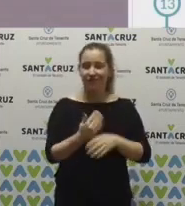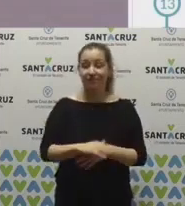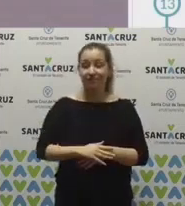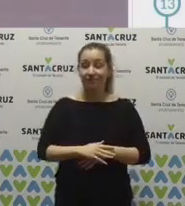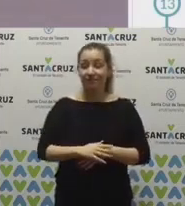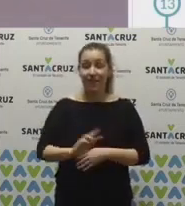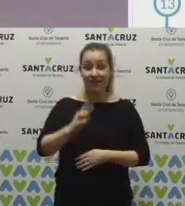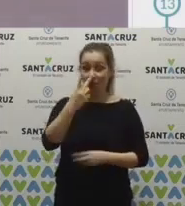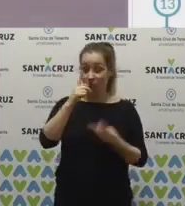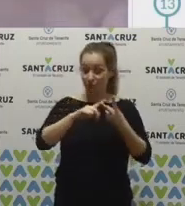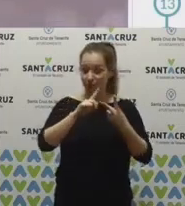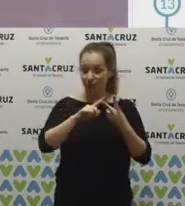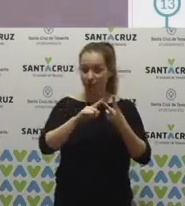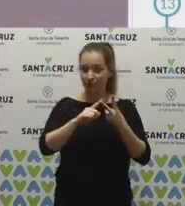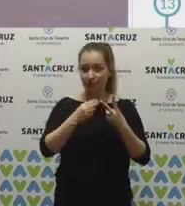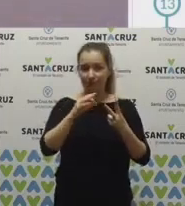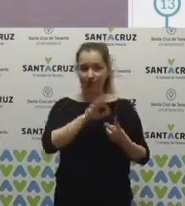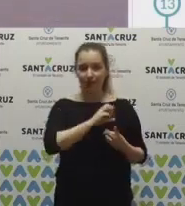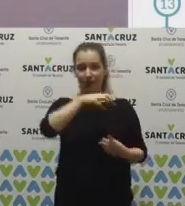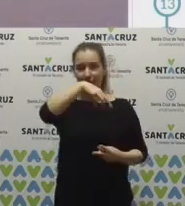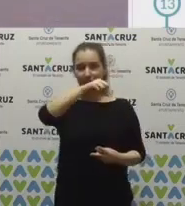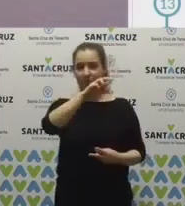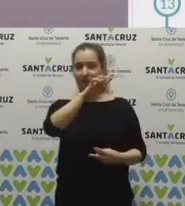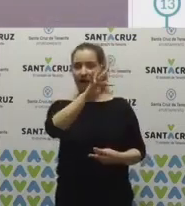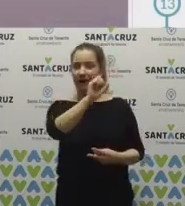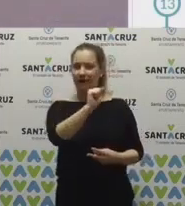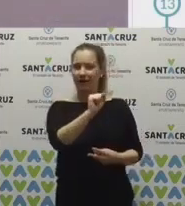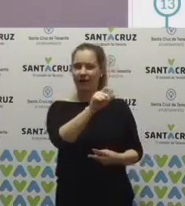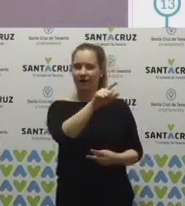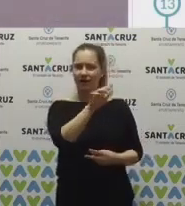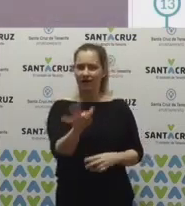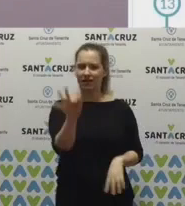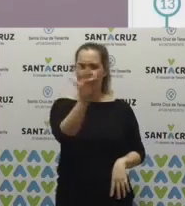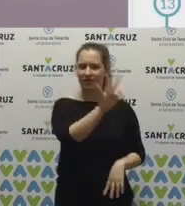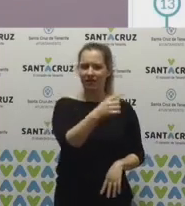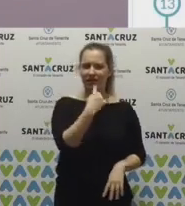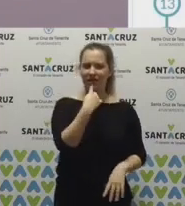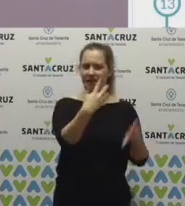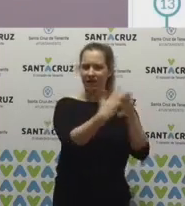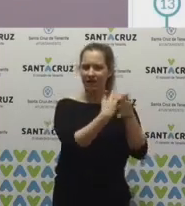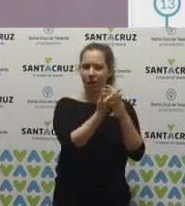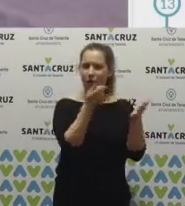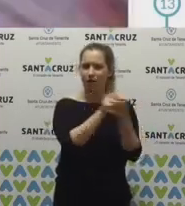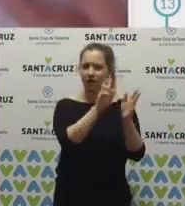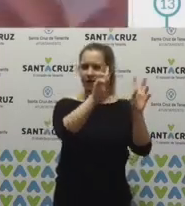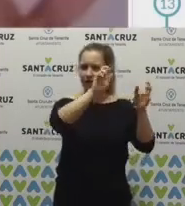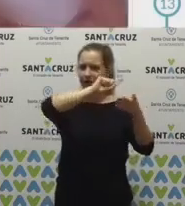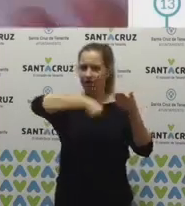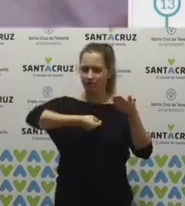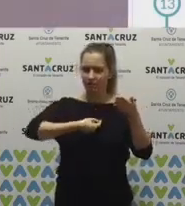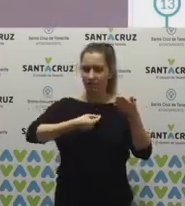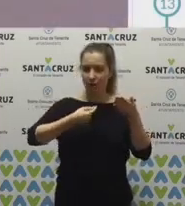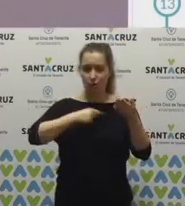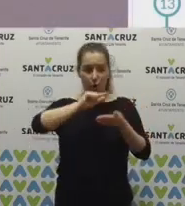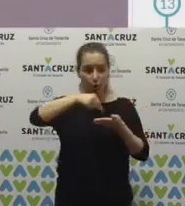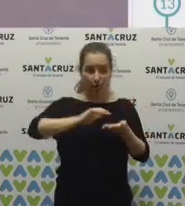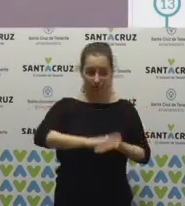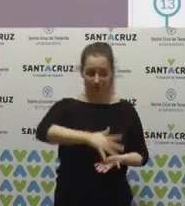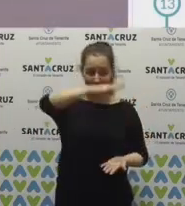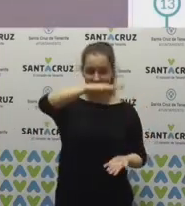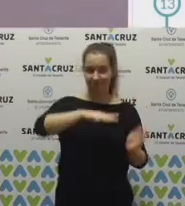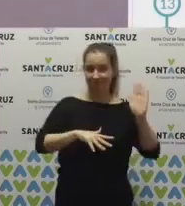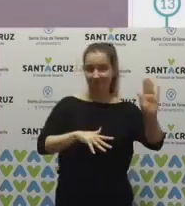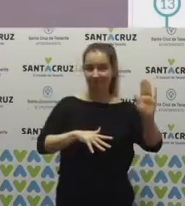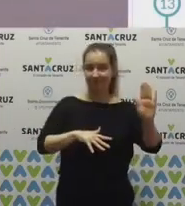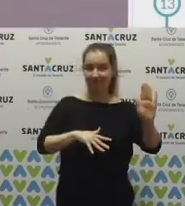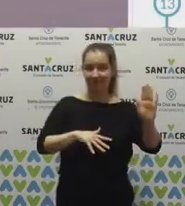marta en su intervención usted me venía a hablar otra vez nuevamente de los contratos que se habían hecho no los contratos lo tengo todo aquí lo que se ha dicho durante